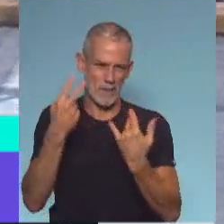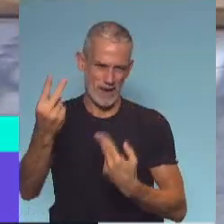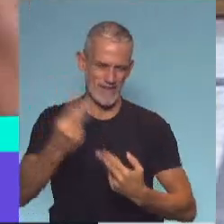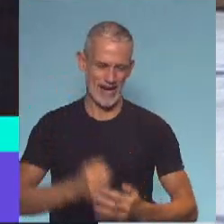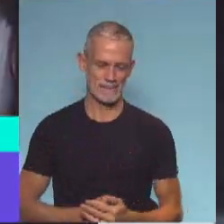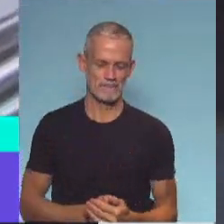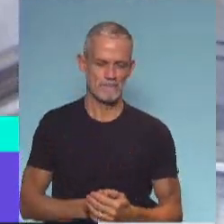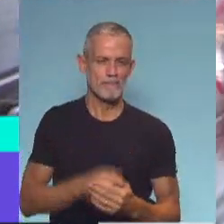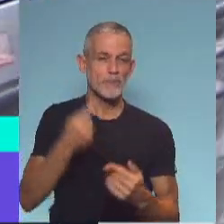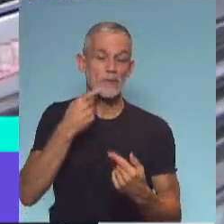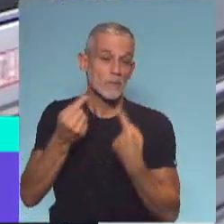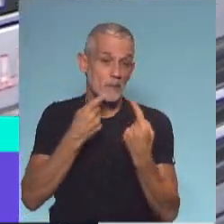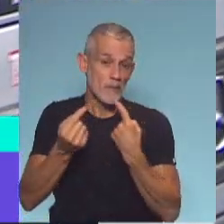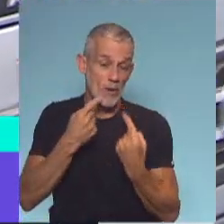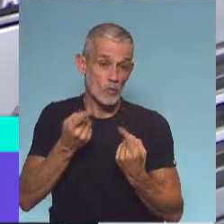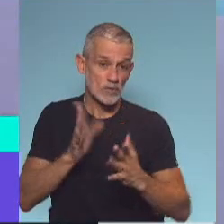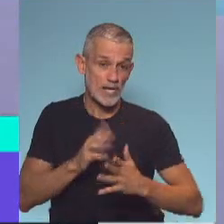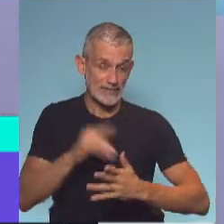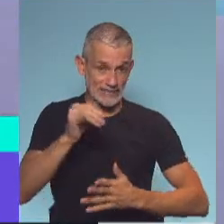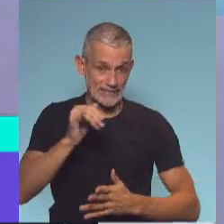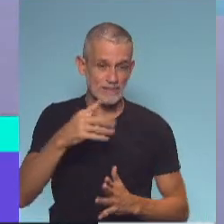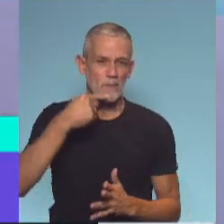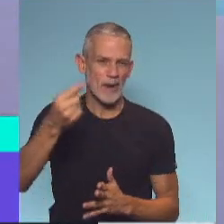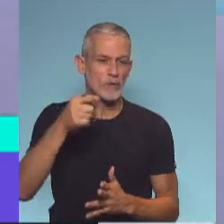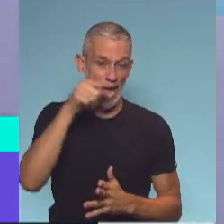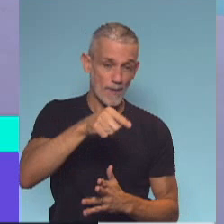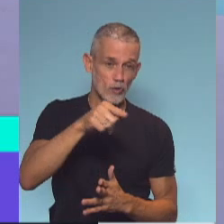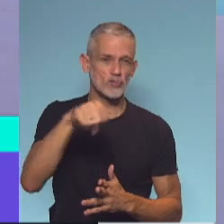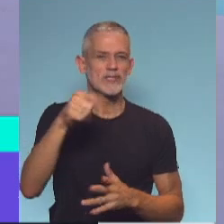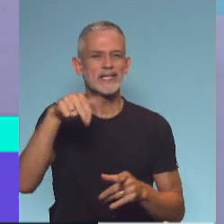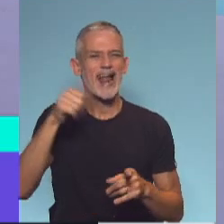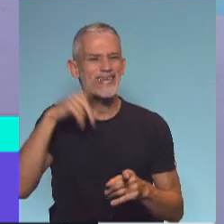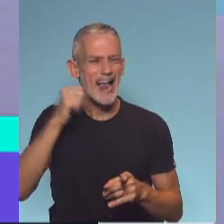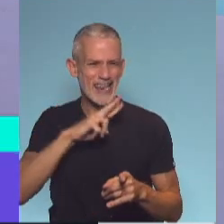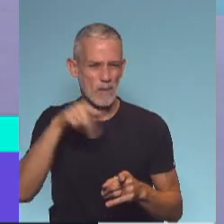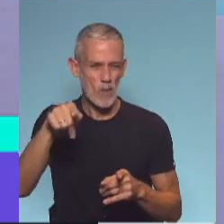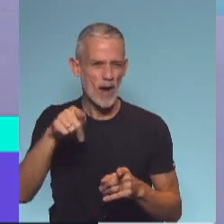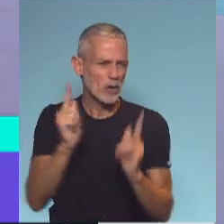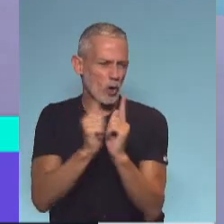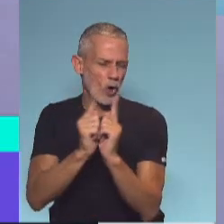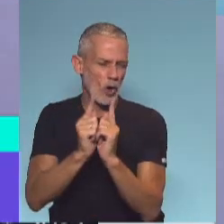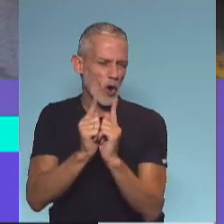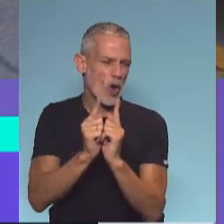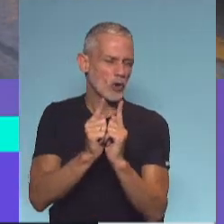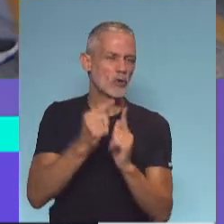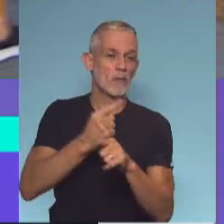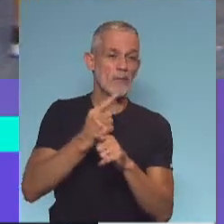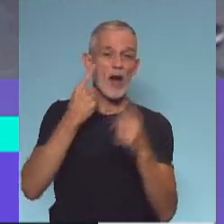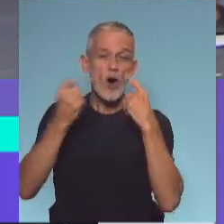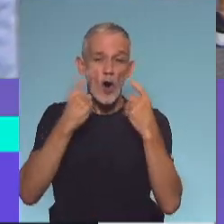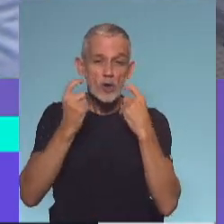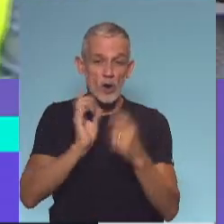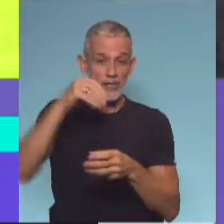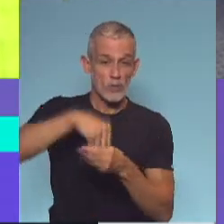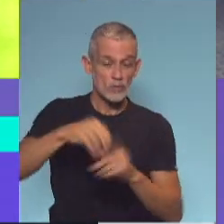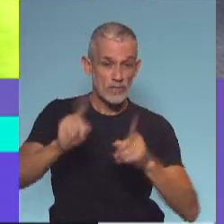Ale, los escucha. Sí, Laurita, consultarte a vos y a Natalia también dos cosas muy brevemente. La primera, ¿los controles